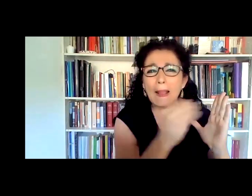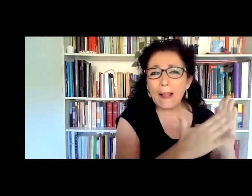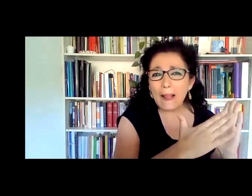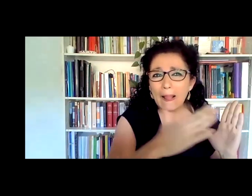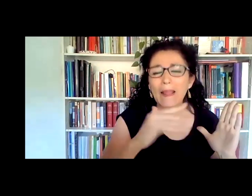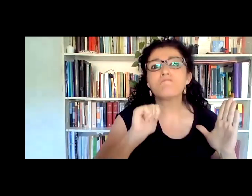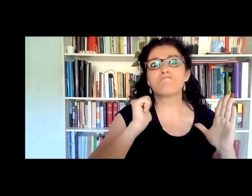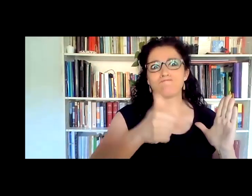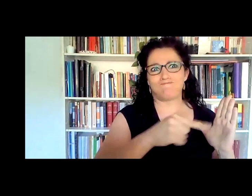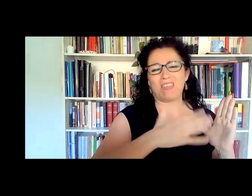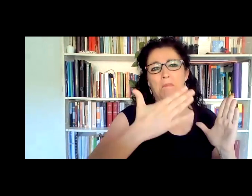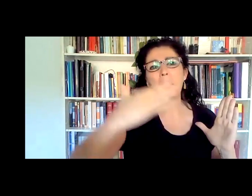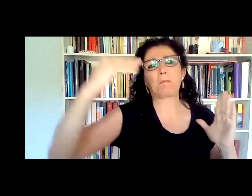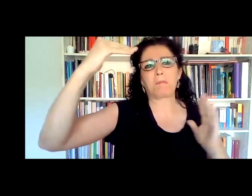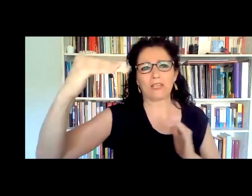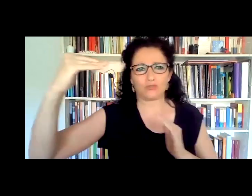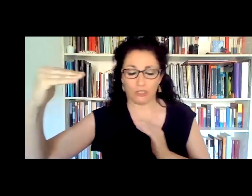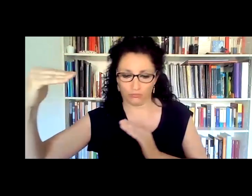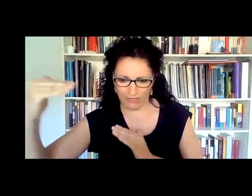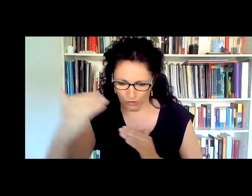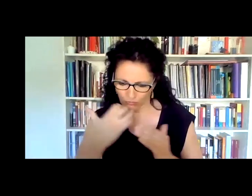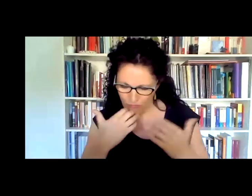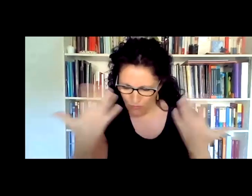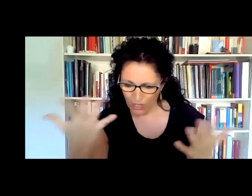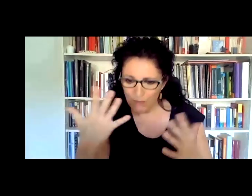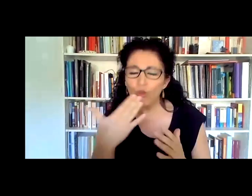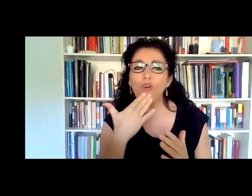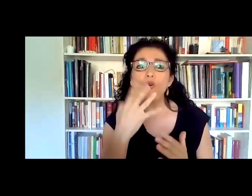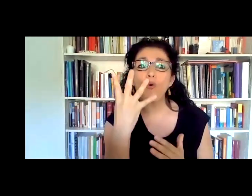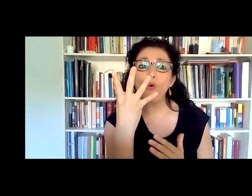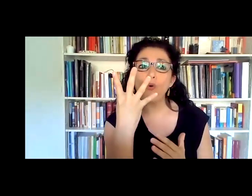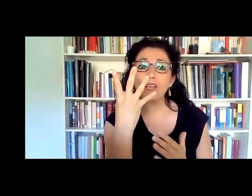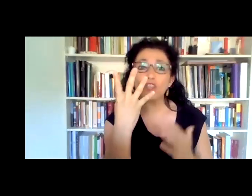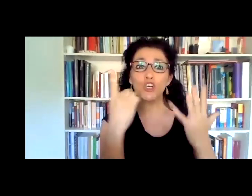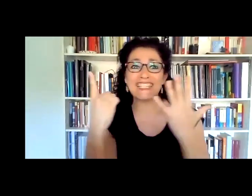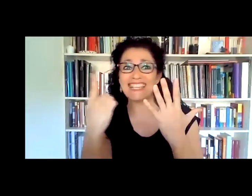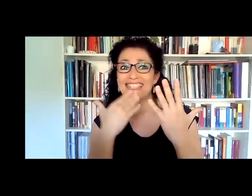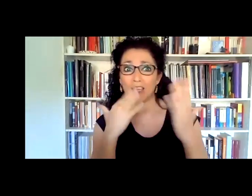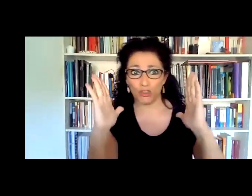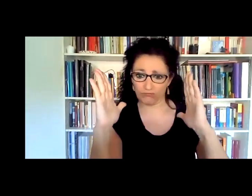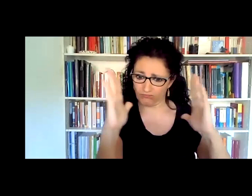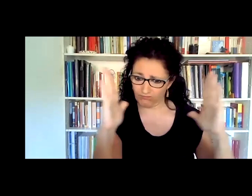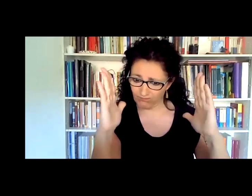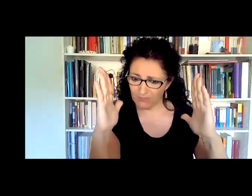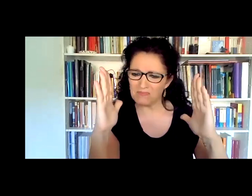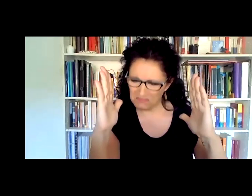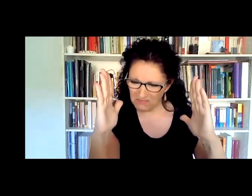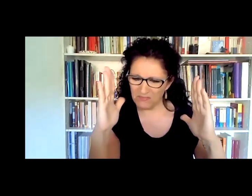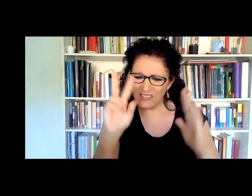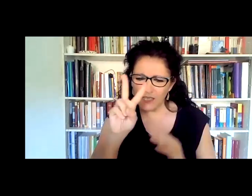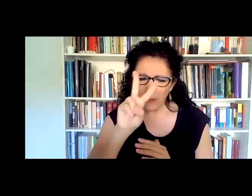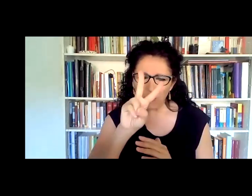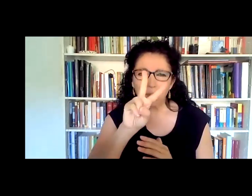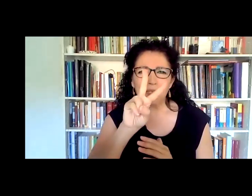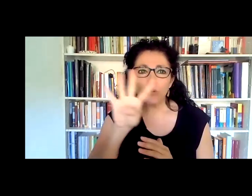son en edades más tempranas donde existe un mayor porcentaje de adquisición de la lengua. Por ejemplo, en la franja de